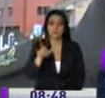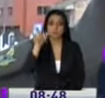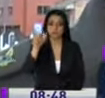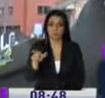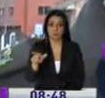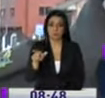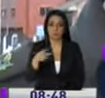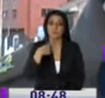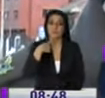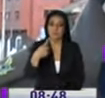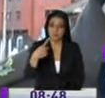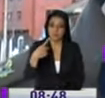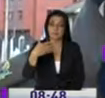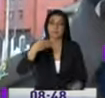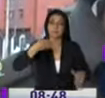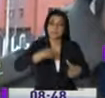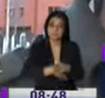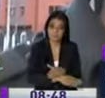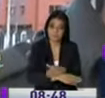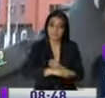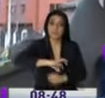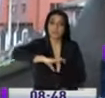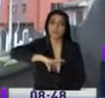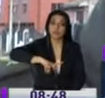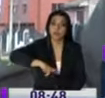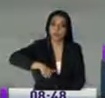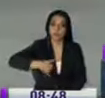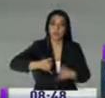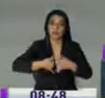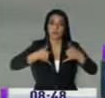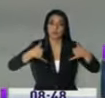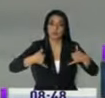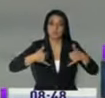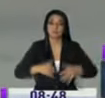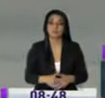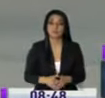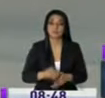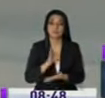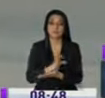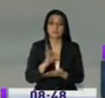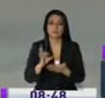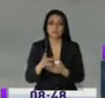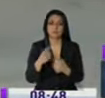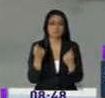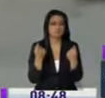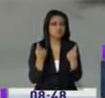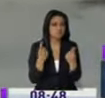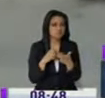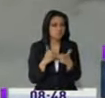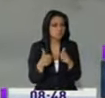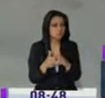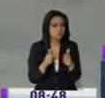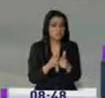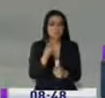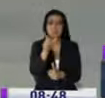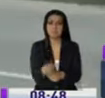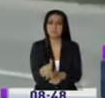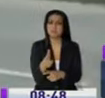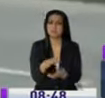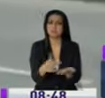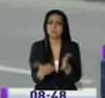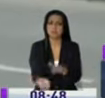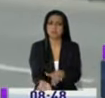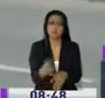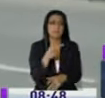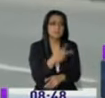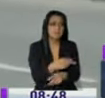Posiblemente se trate de un asalto a local comercial. Según los testigos, la inexplicable bronca terminó con la vida de uno de ellos. El mismo